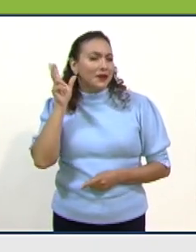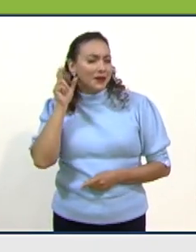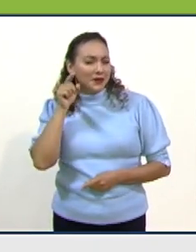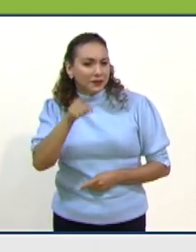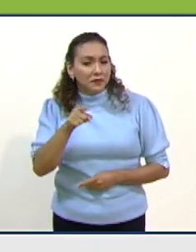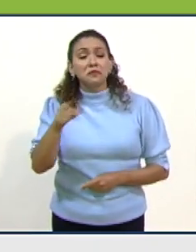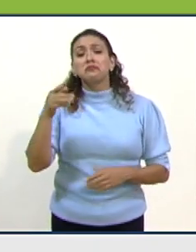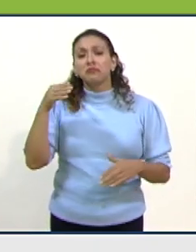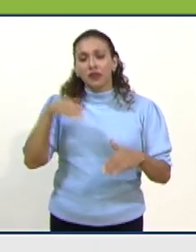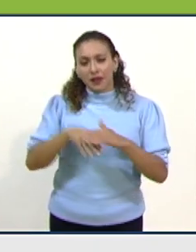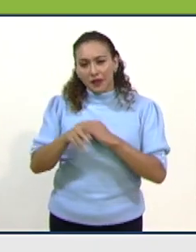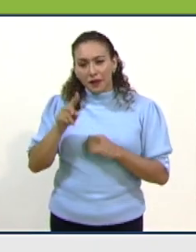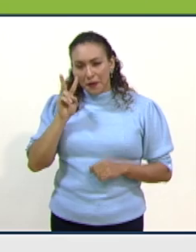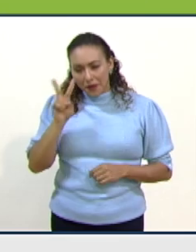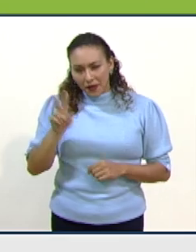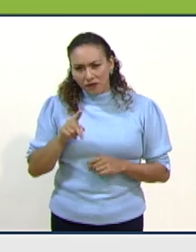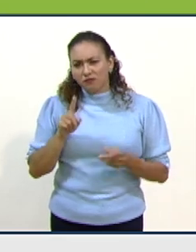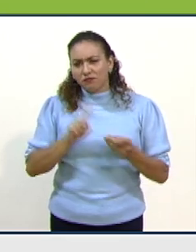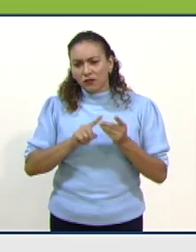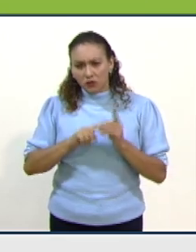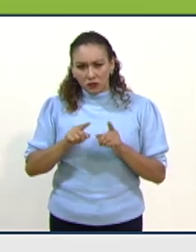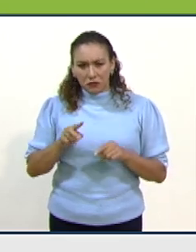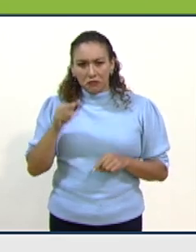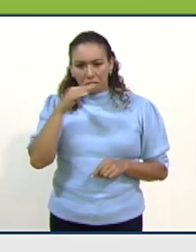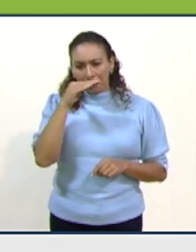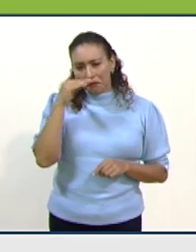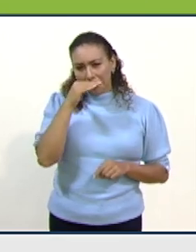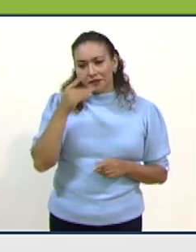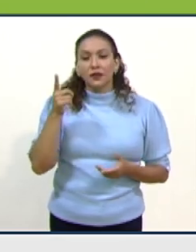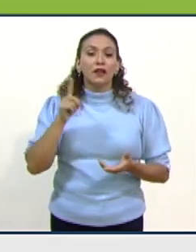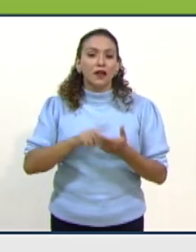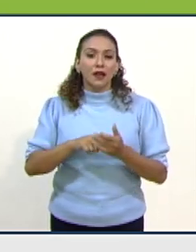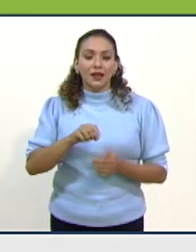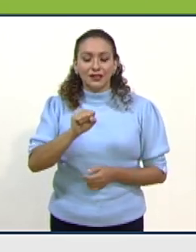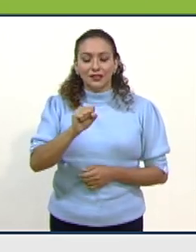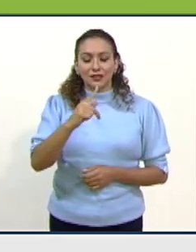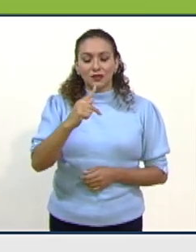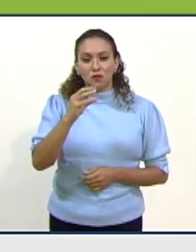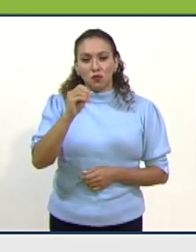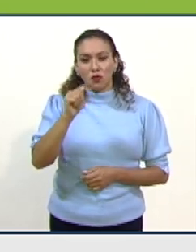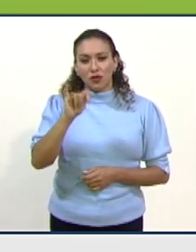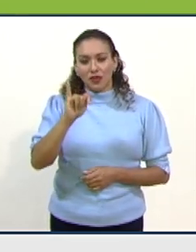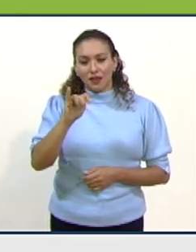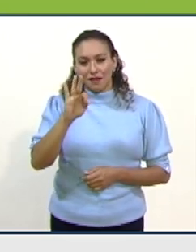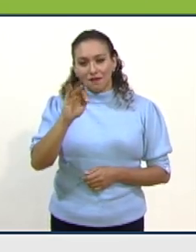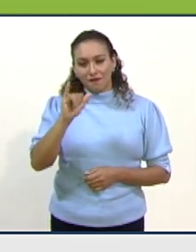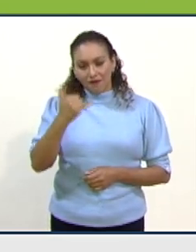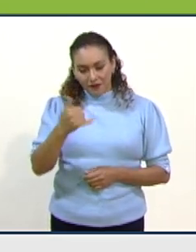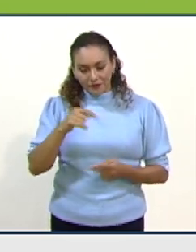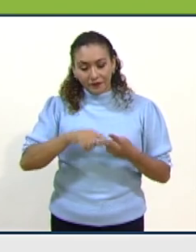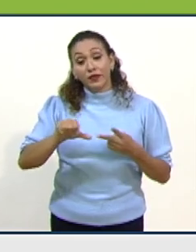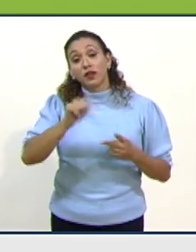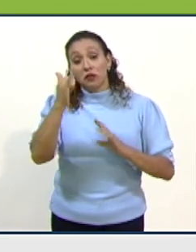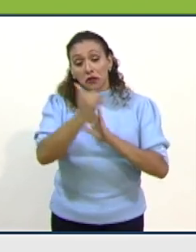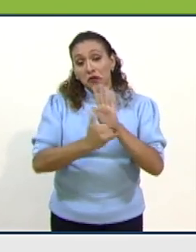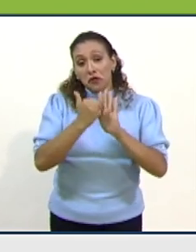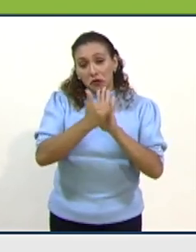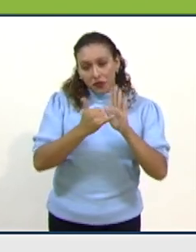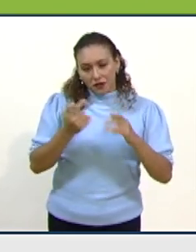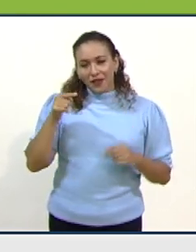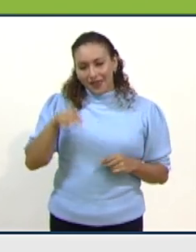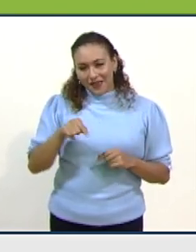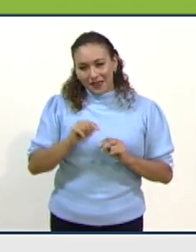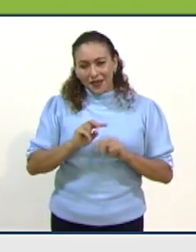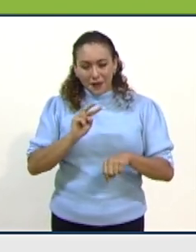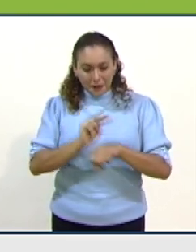encuentra disponible. Puede consultarlo de manera gratuita en la plataforma de música Spotify y en el canal de YouTube del Consejo